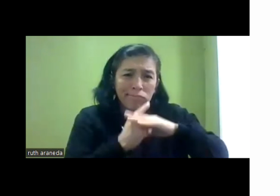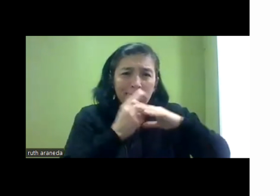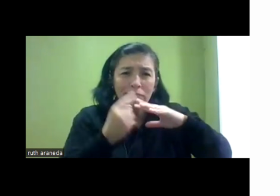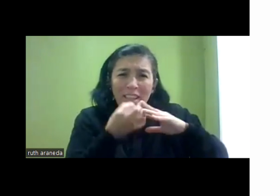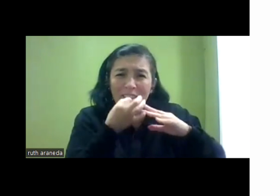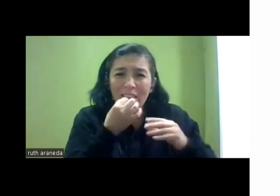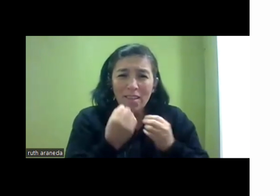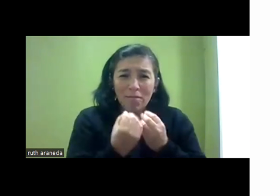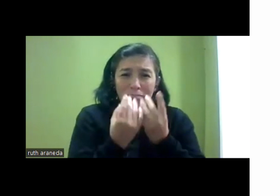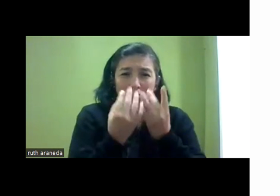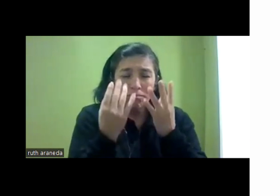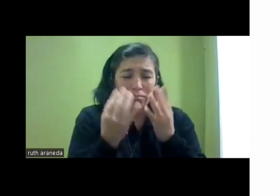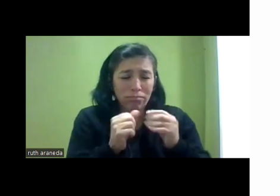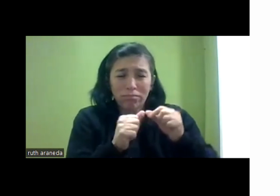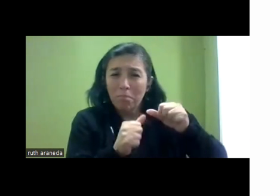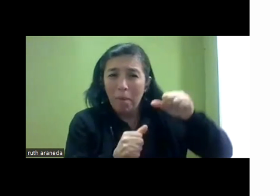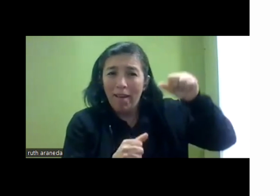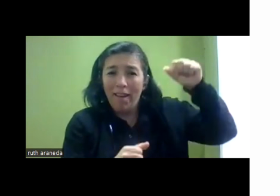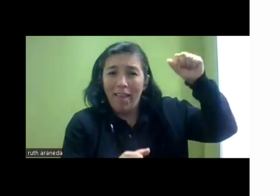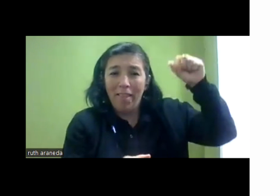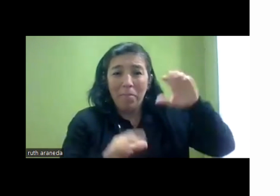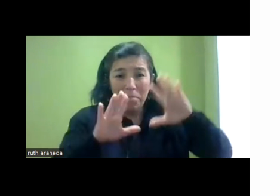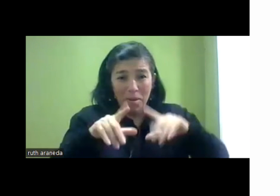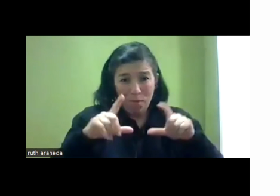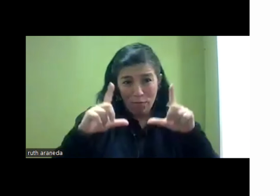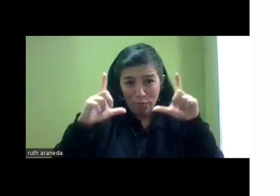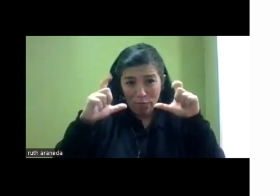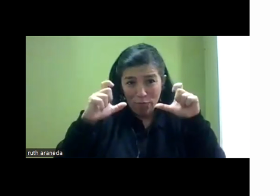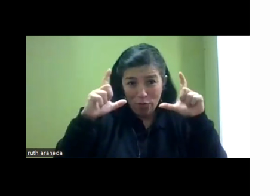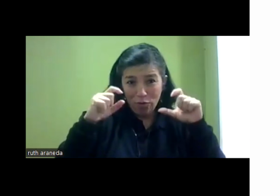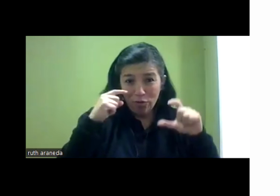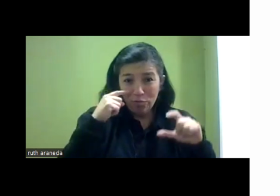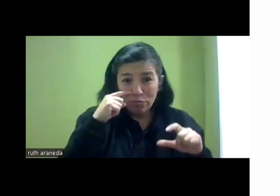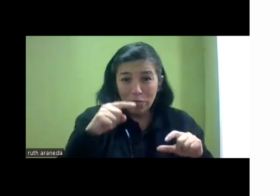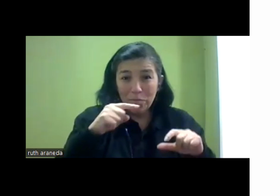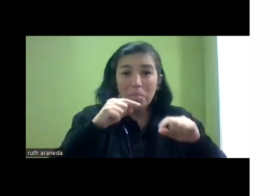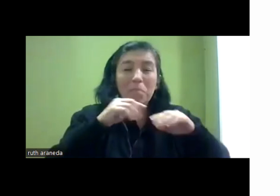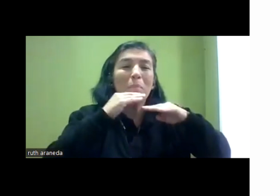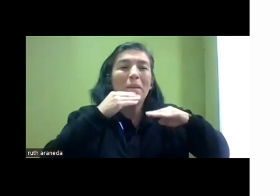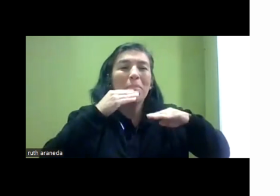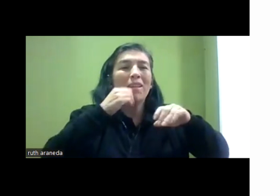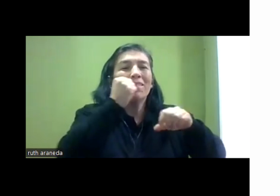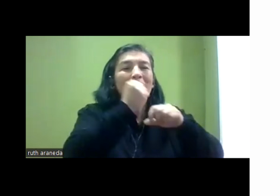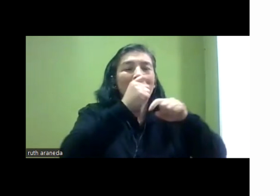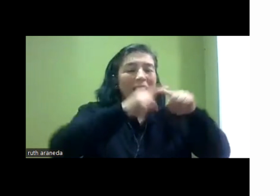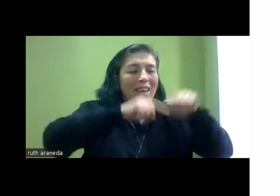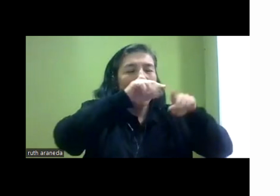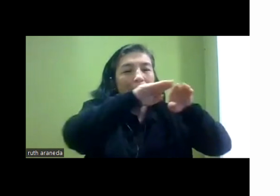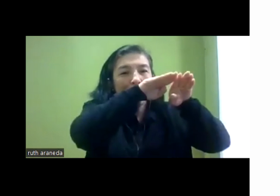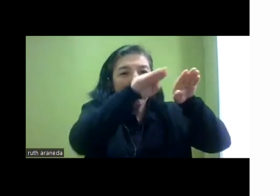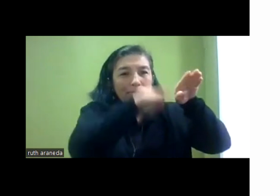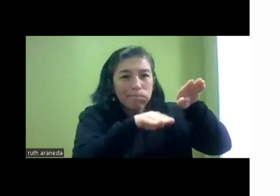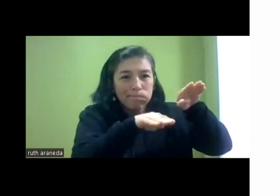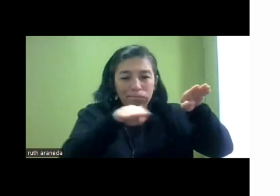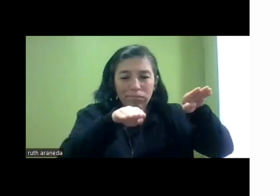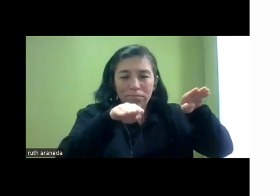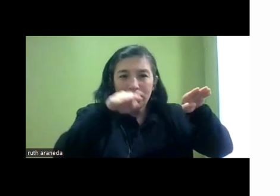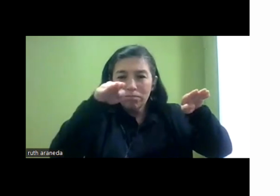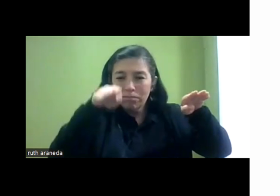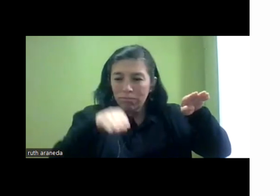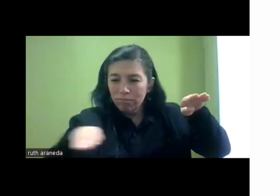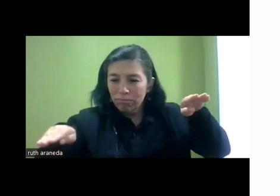mayor amplitud, tal como se ve en esta fotografía con aterrazados, con cultivos en